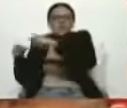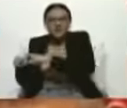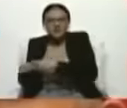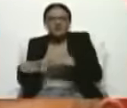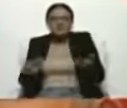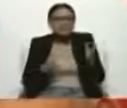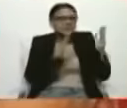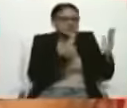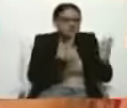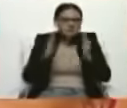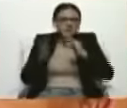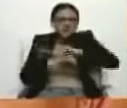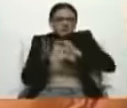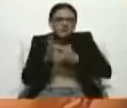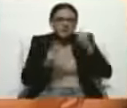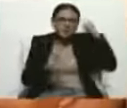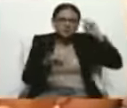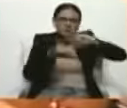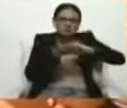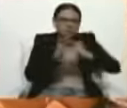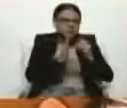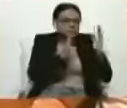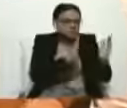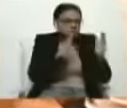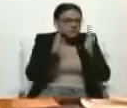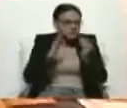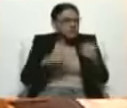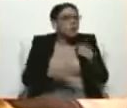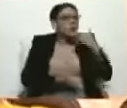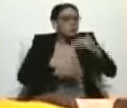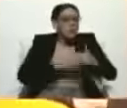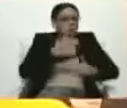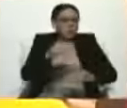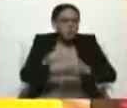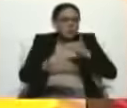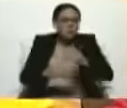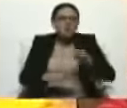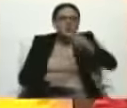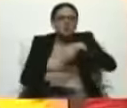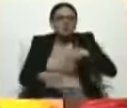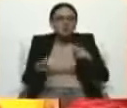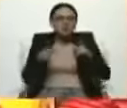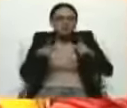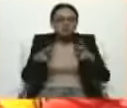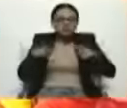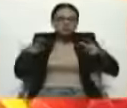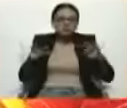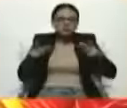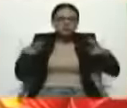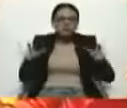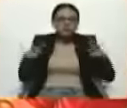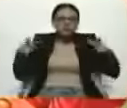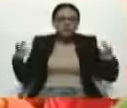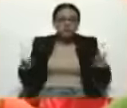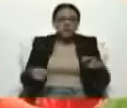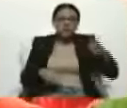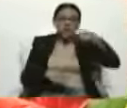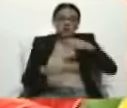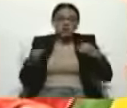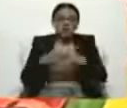algunos nos cuesta no digerir, interpretar esto. El chavismo es una